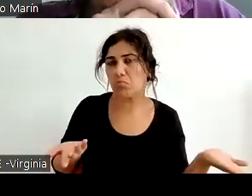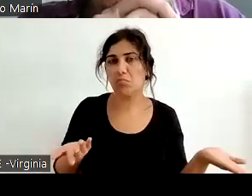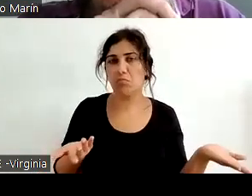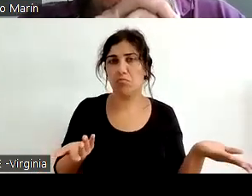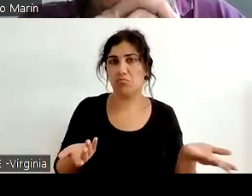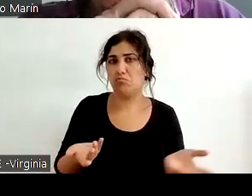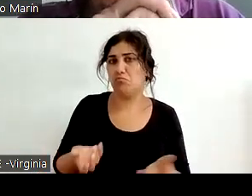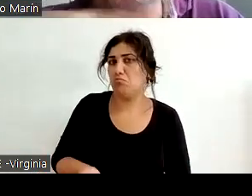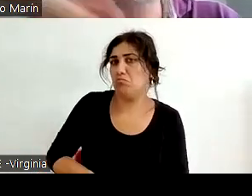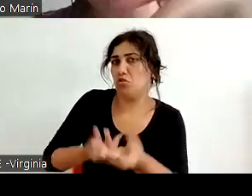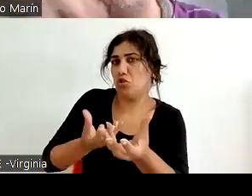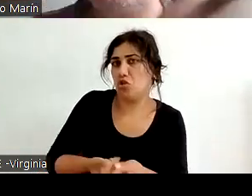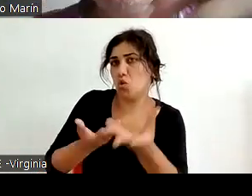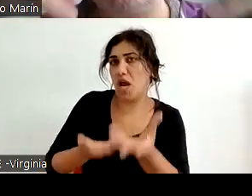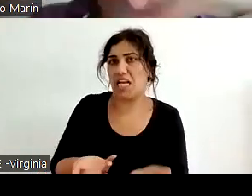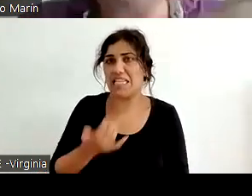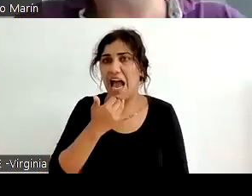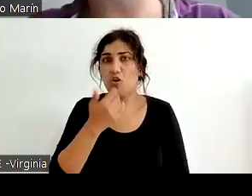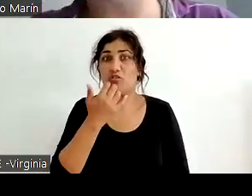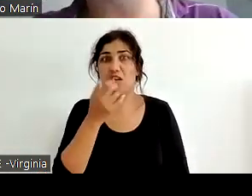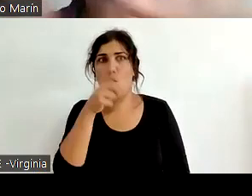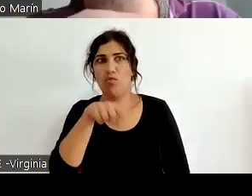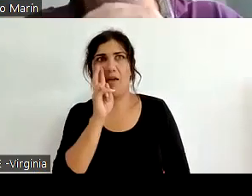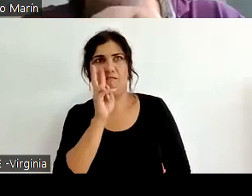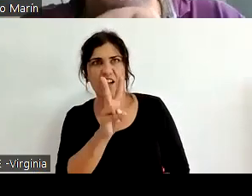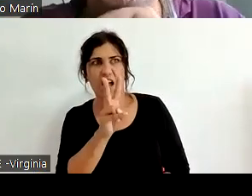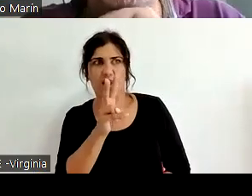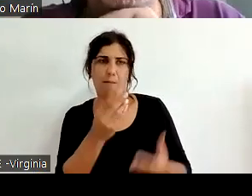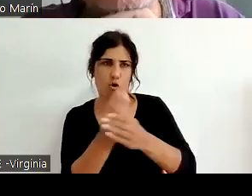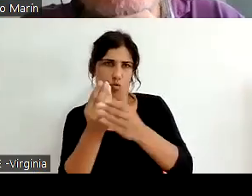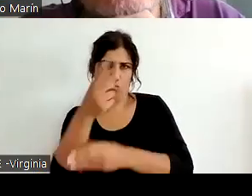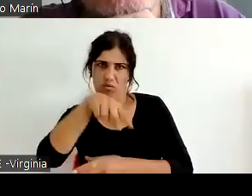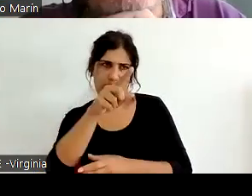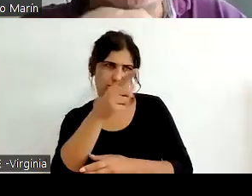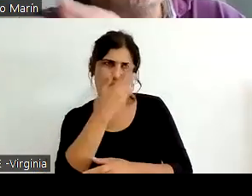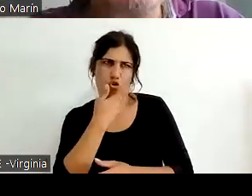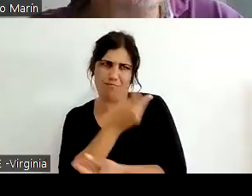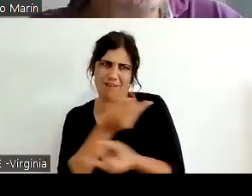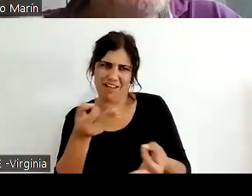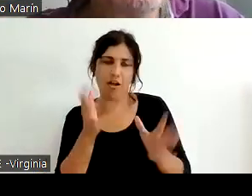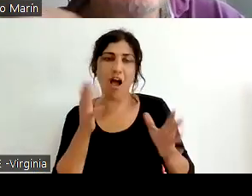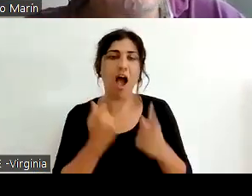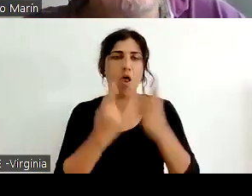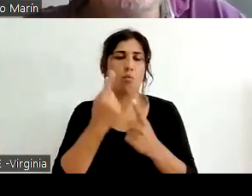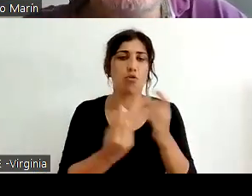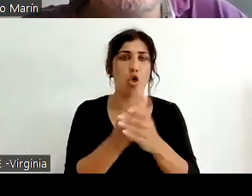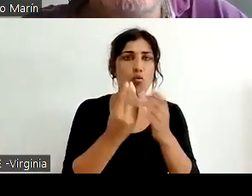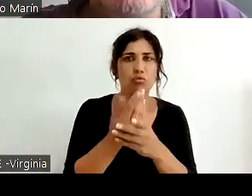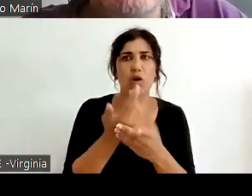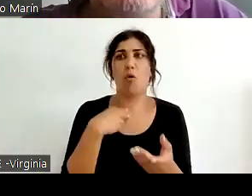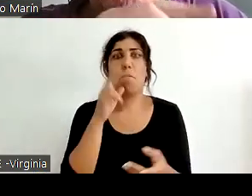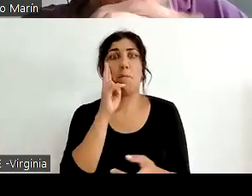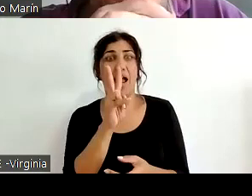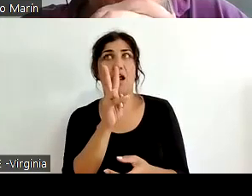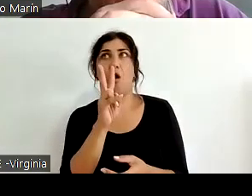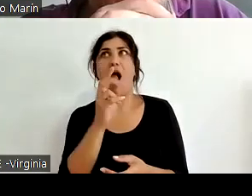alguna sugerencia respecto a algún producto. Si veis, vosotros los conocéis perfectamente los productos y seguramente veréis algún producto que pueda